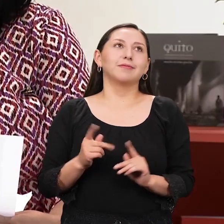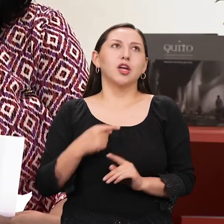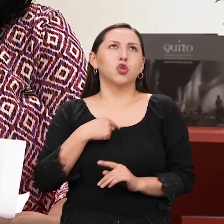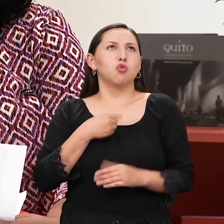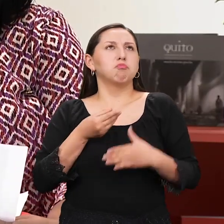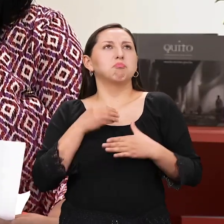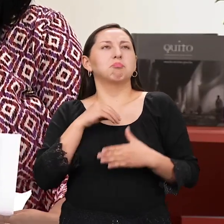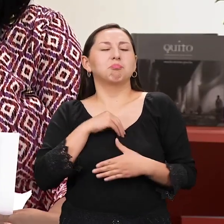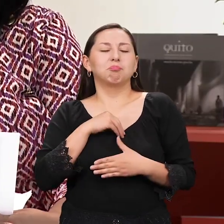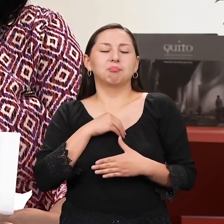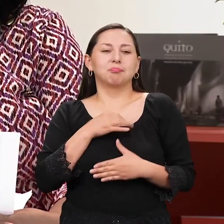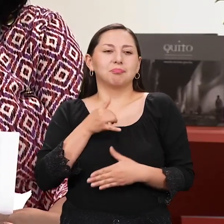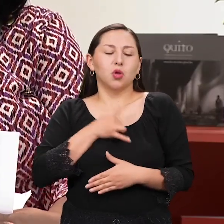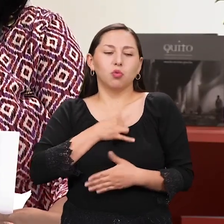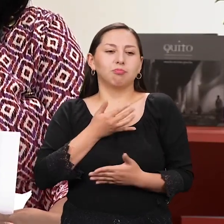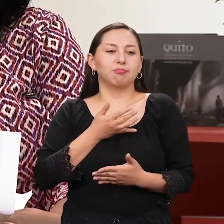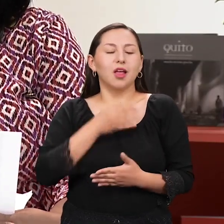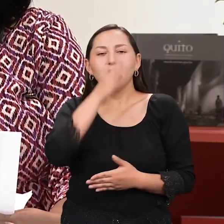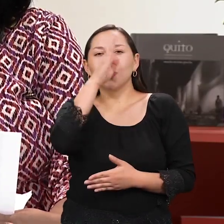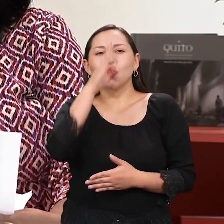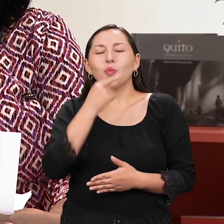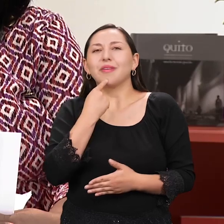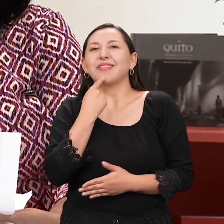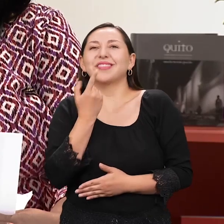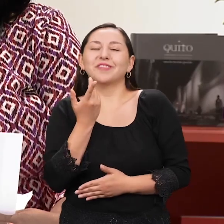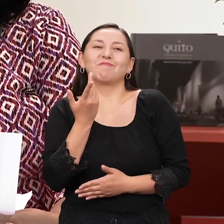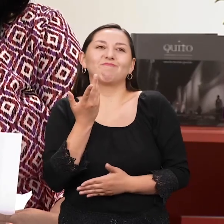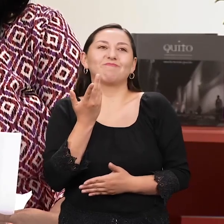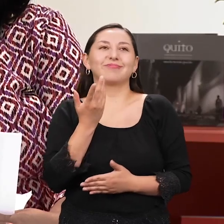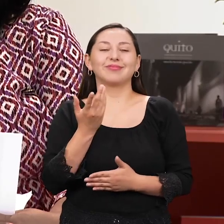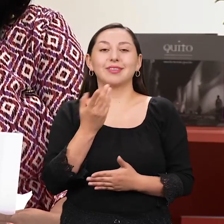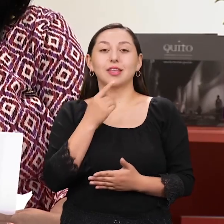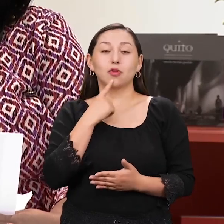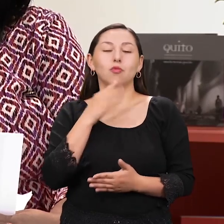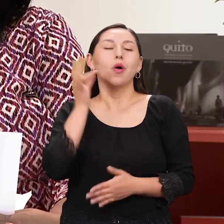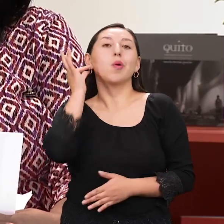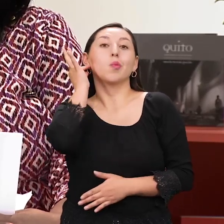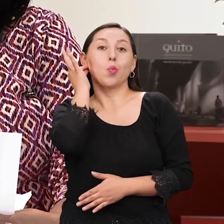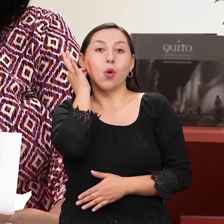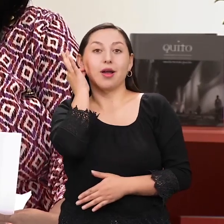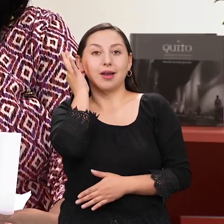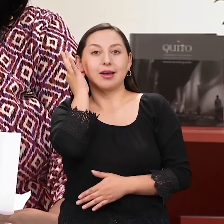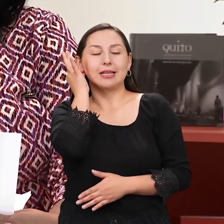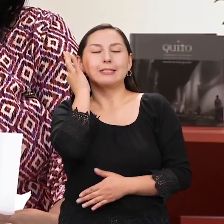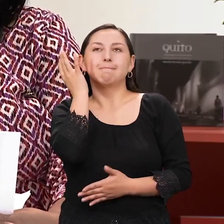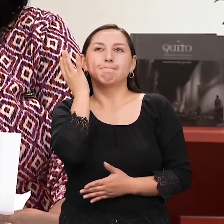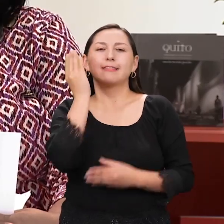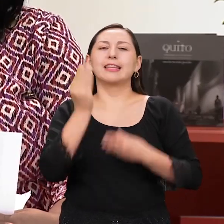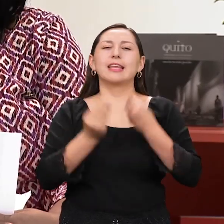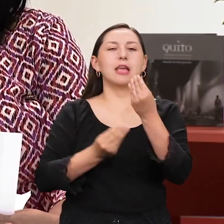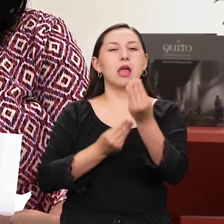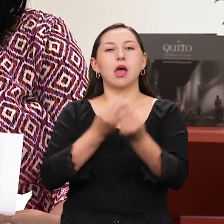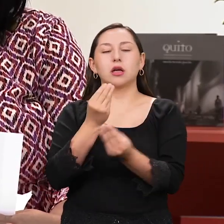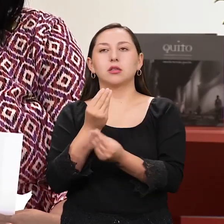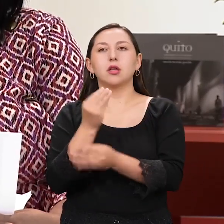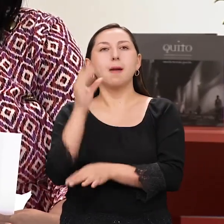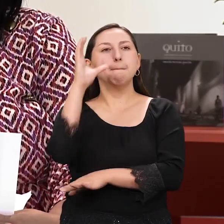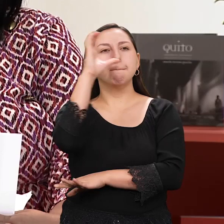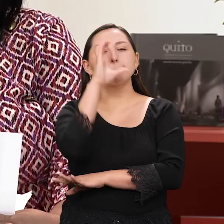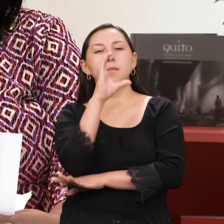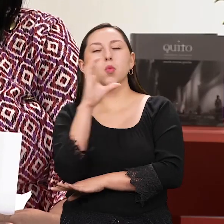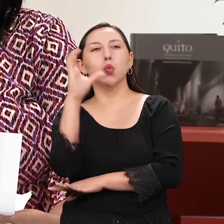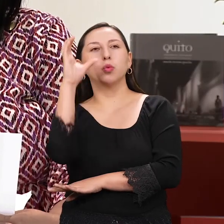de mí en tercera persona, pero creo que soy una mujer que busca actuar con coherencia en